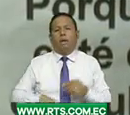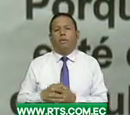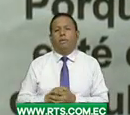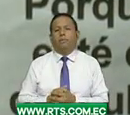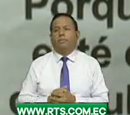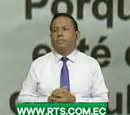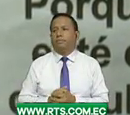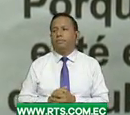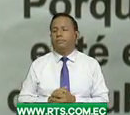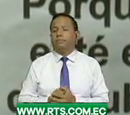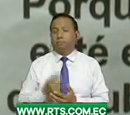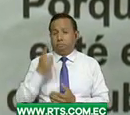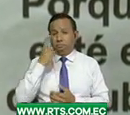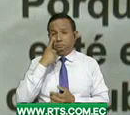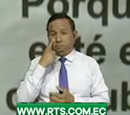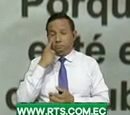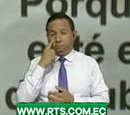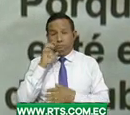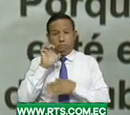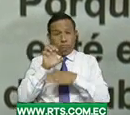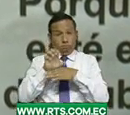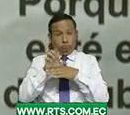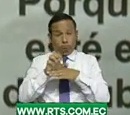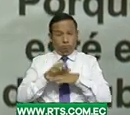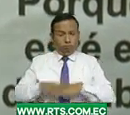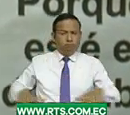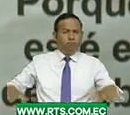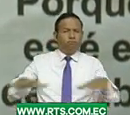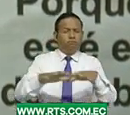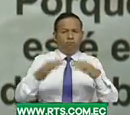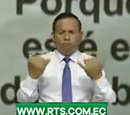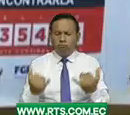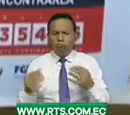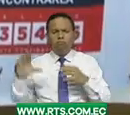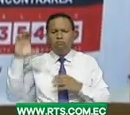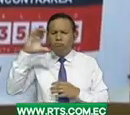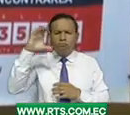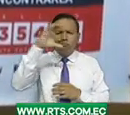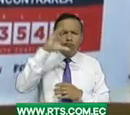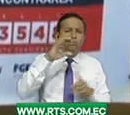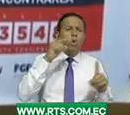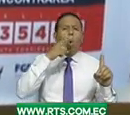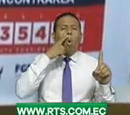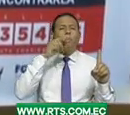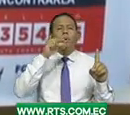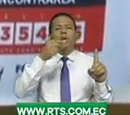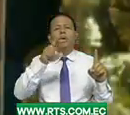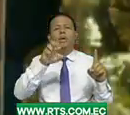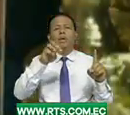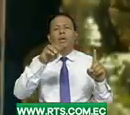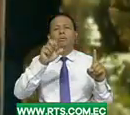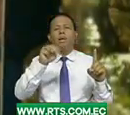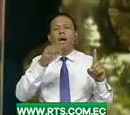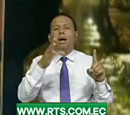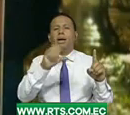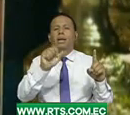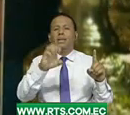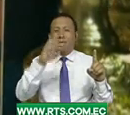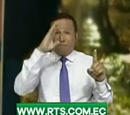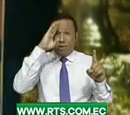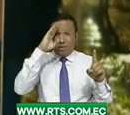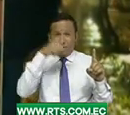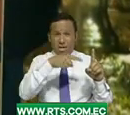Los ojos de todo un país están en busca de Germán Cáceres, el principal sospechoso del femicidio de María Belén